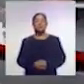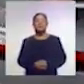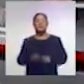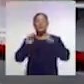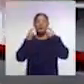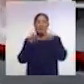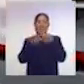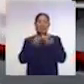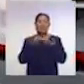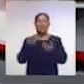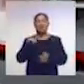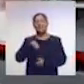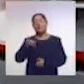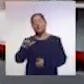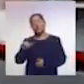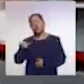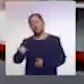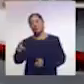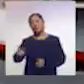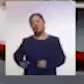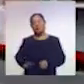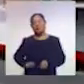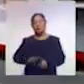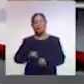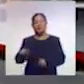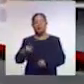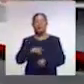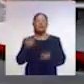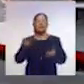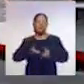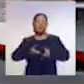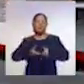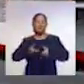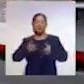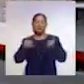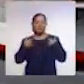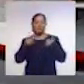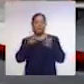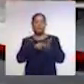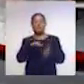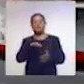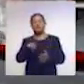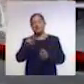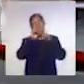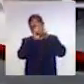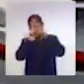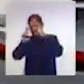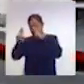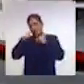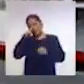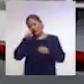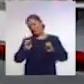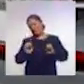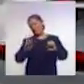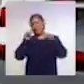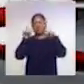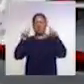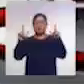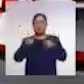con medallistas de la Olimpiada Nacional Juvenil 2019. Reconoce su talento deportivo como un orgullo para Tlaxcala.